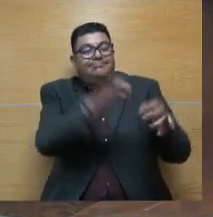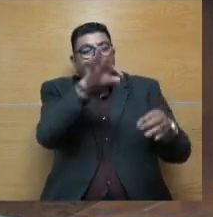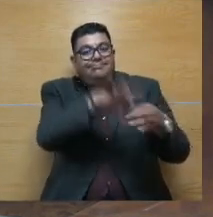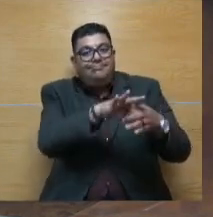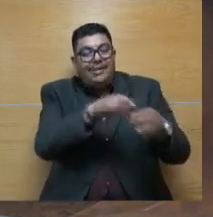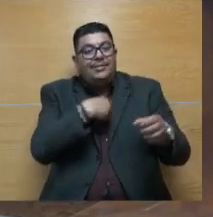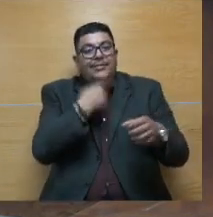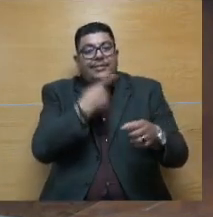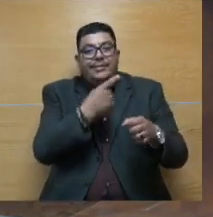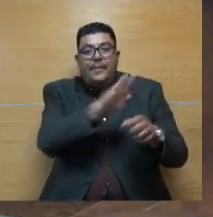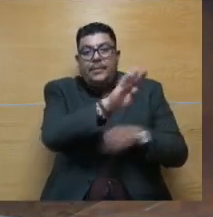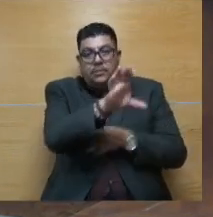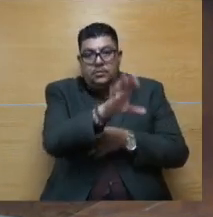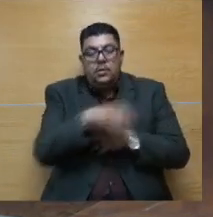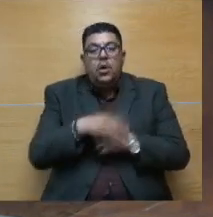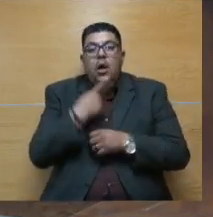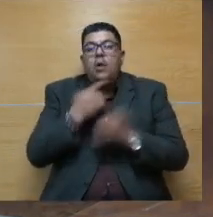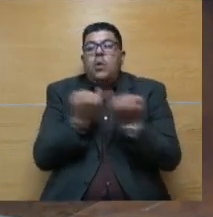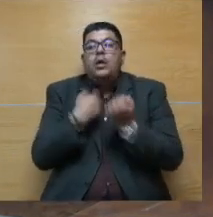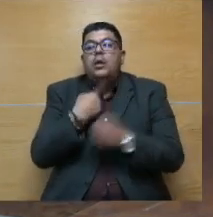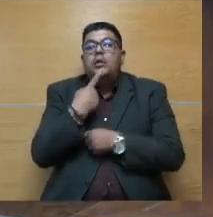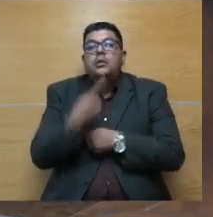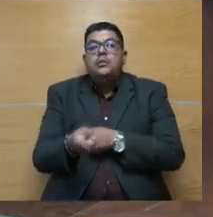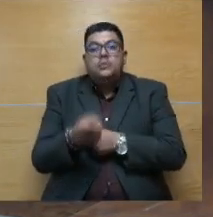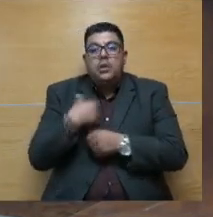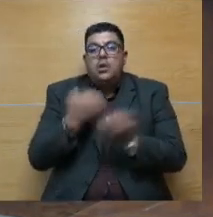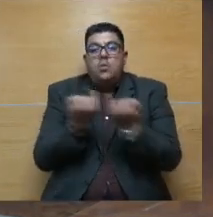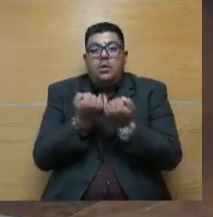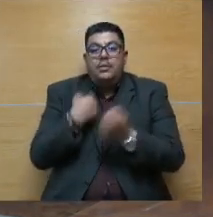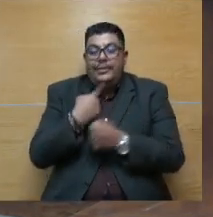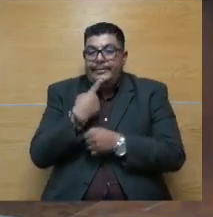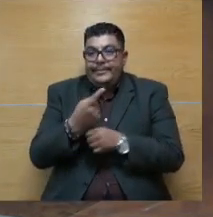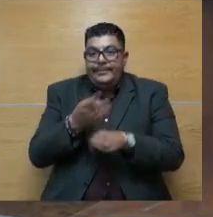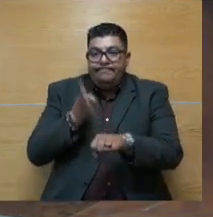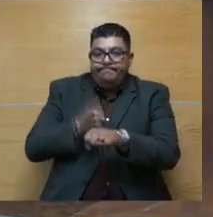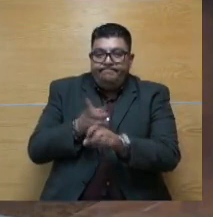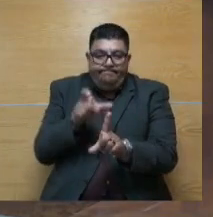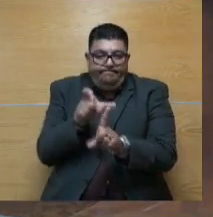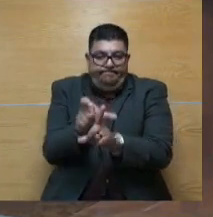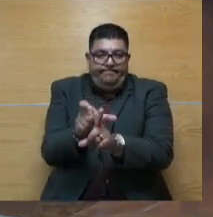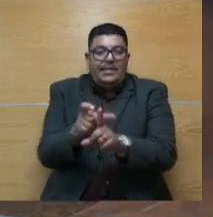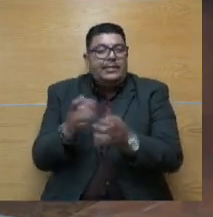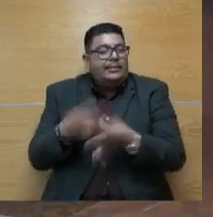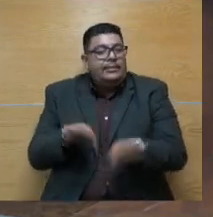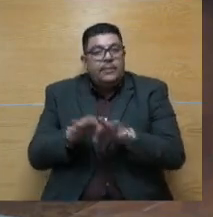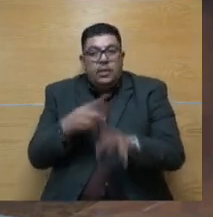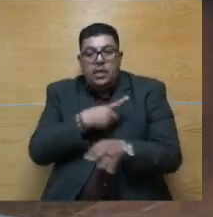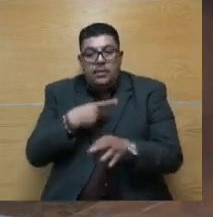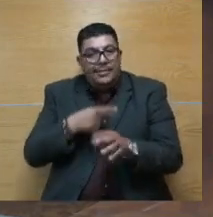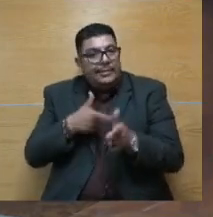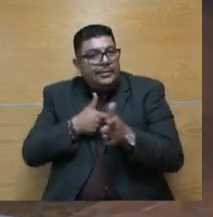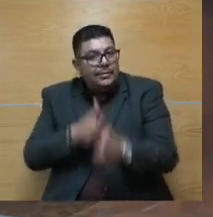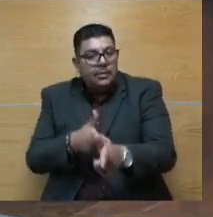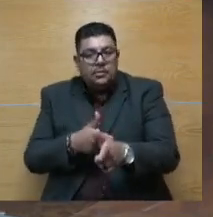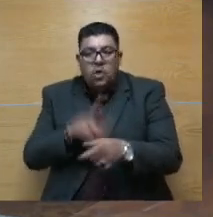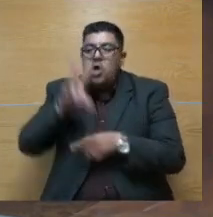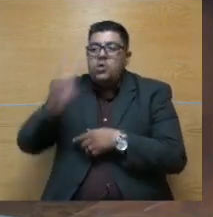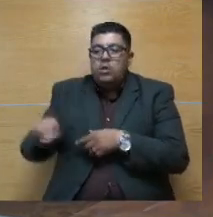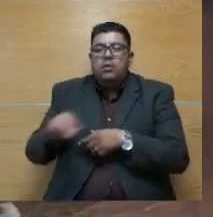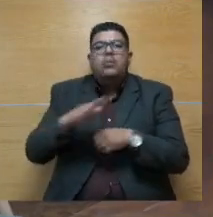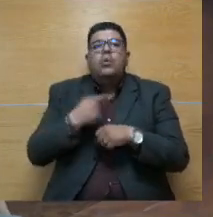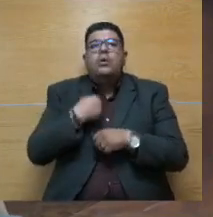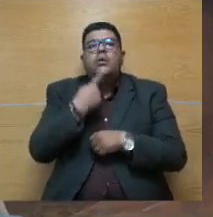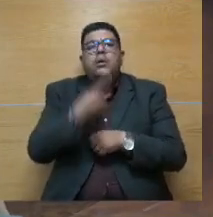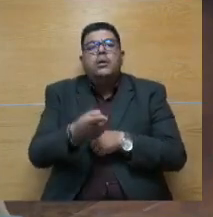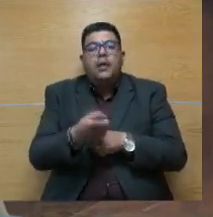determinación de mantener vigentes las medidas cautelares otorgadas debido a que van encaminados